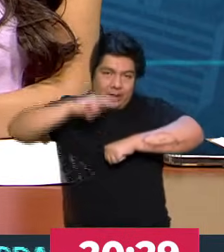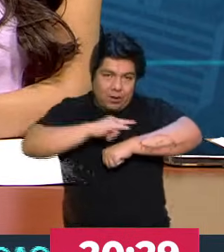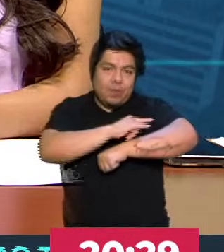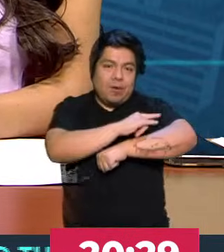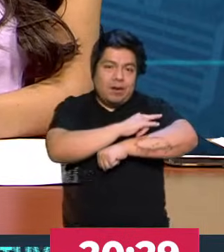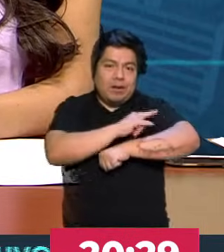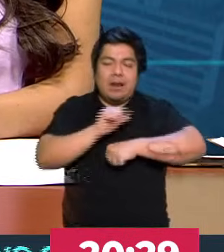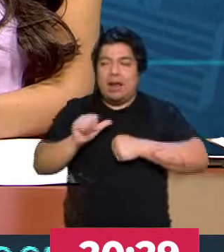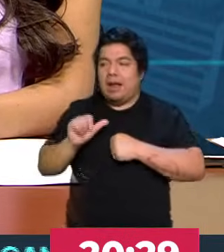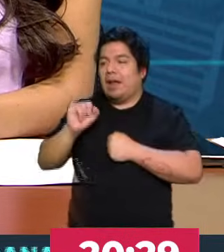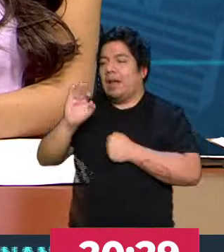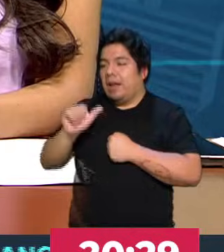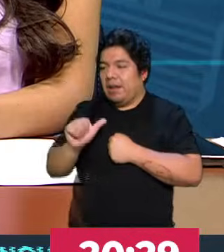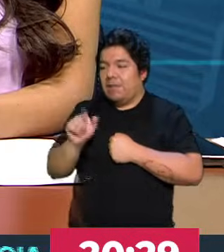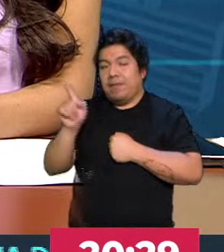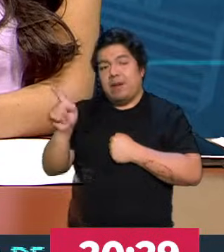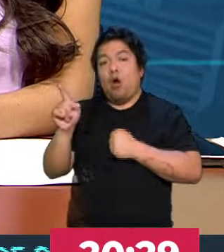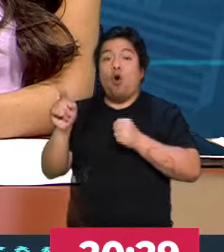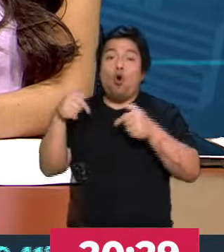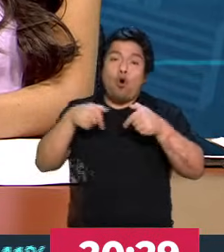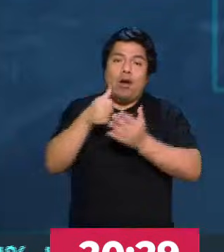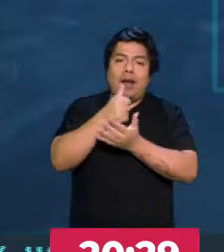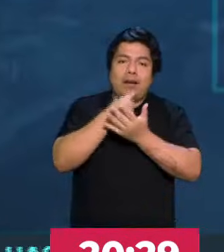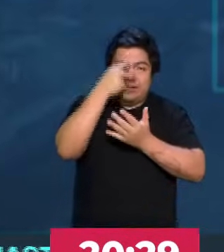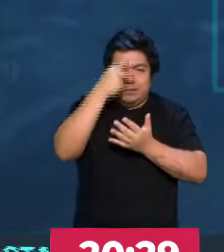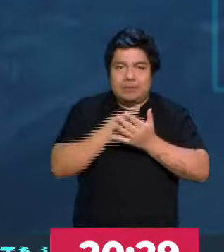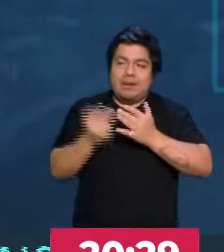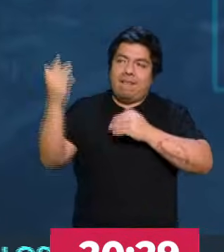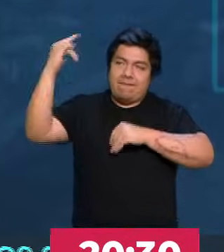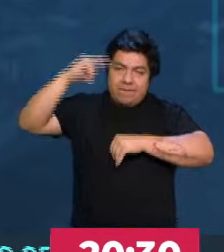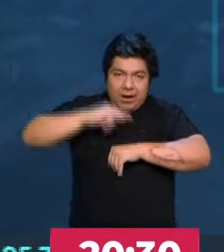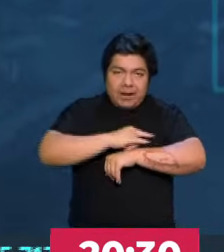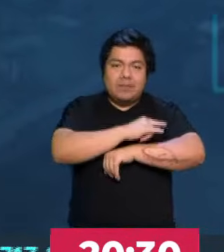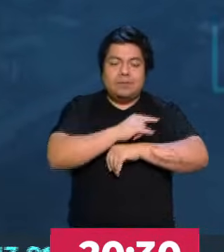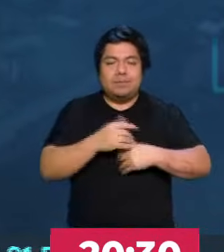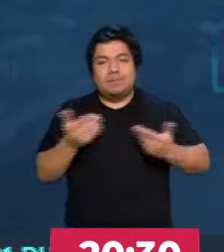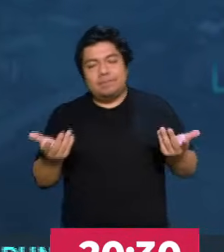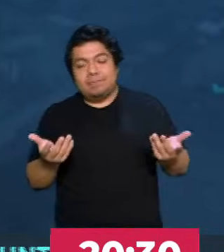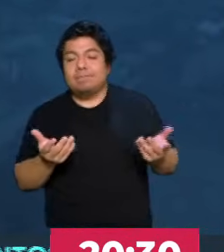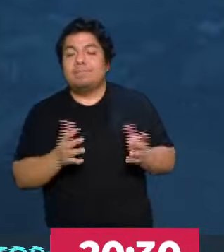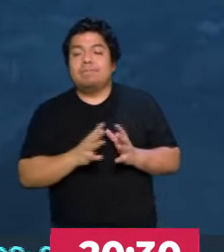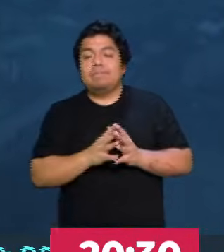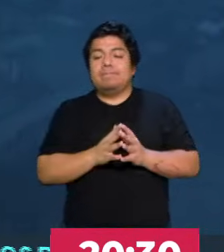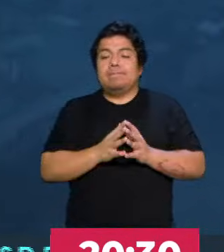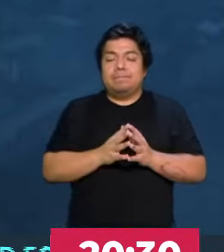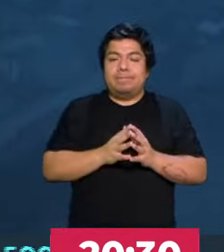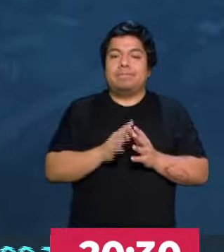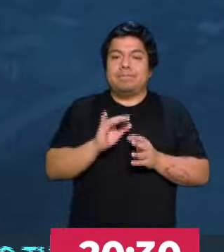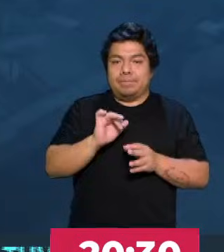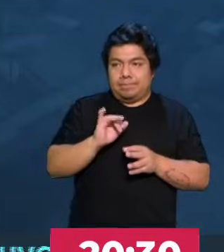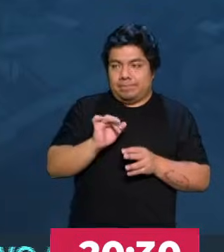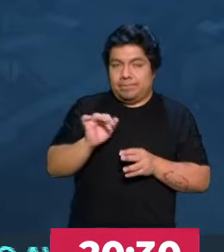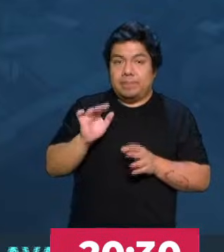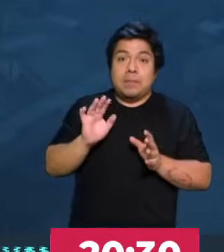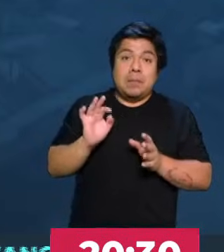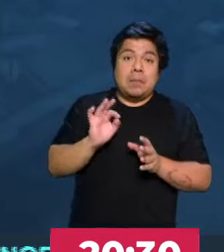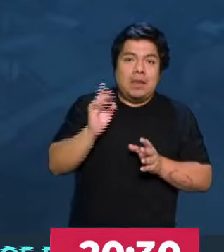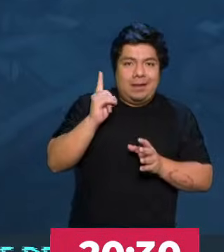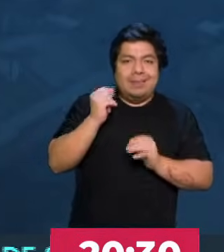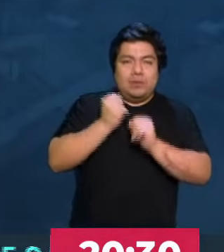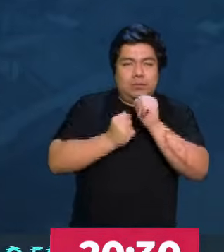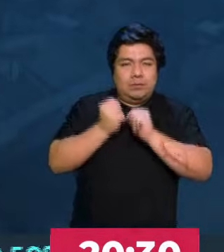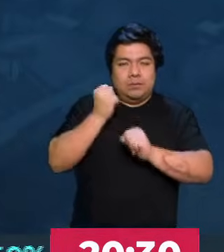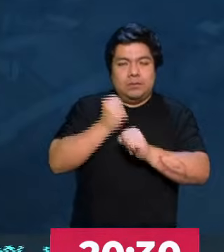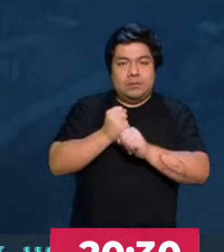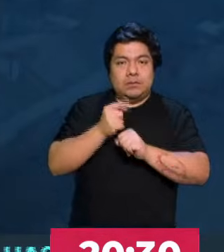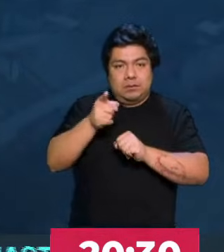a la AIFA, vienen a la Ciudad de México. Eso sí cambió la circunstancia un poco. Y sin embargo, sí déjame decirte que de acuerdo a lo que se esperaba hace un año,